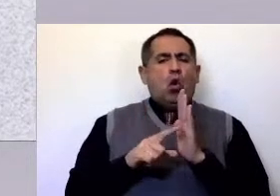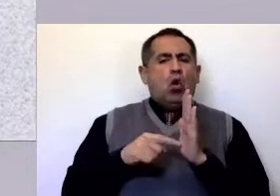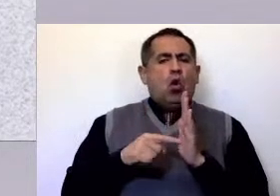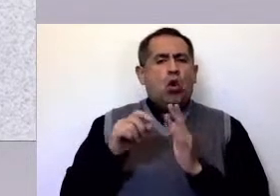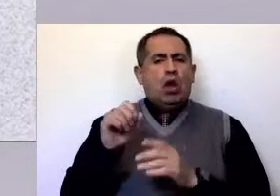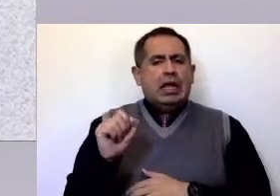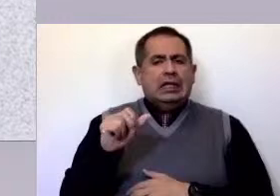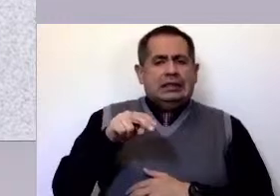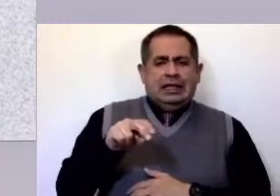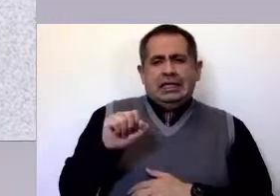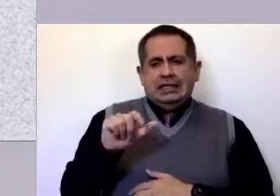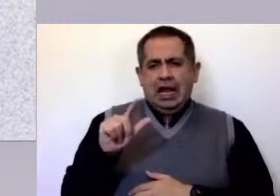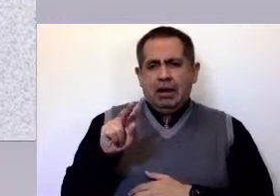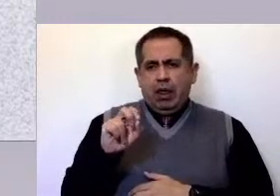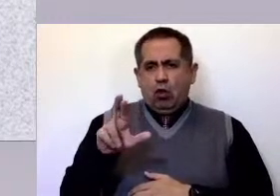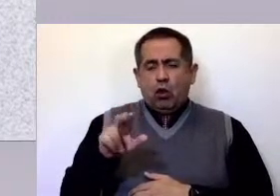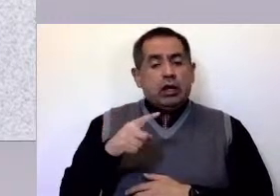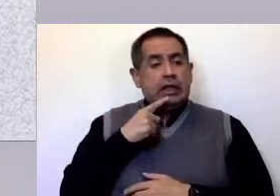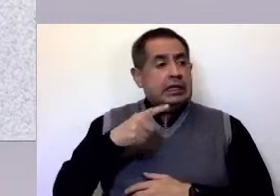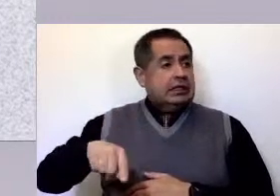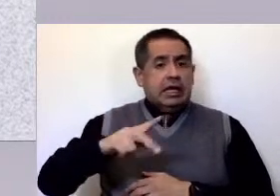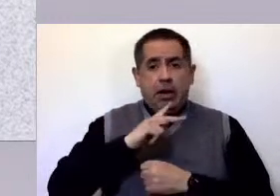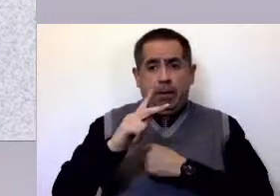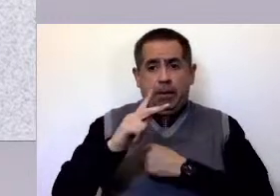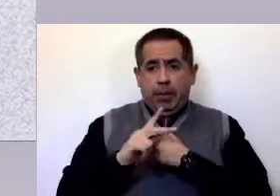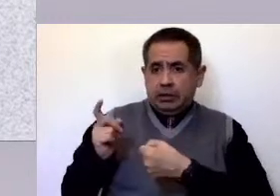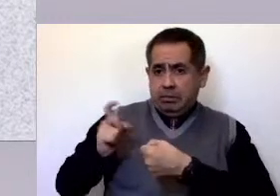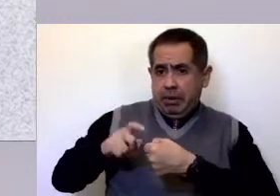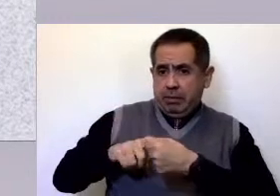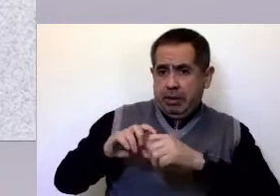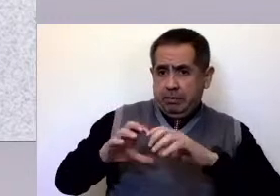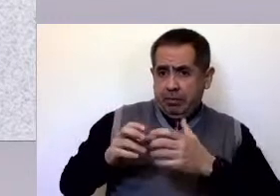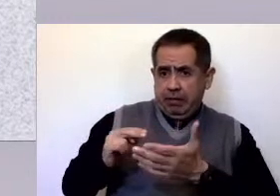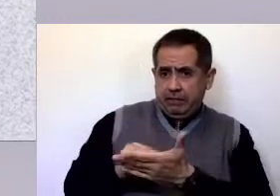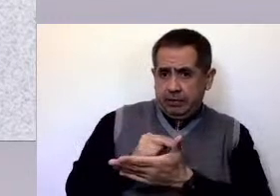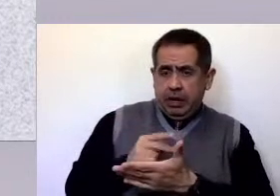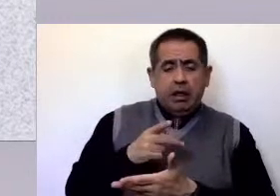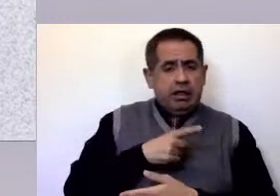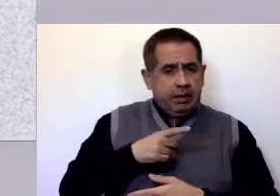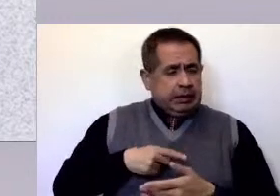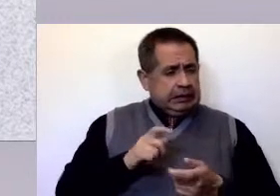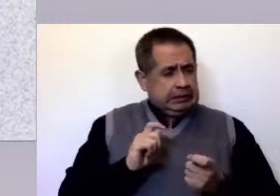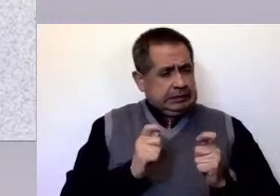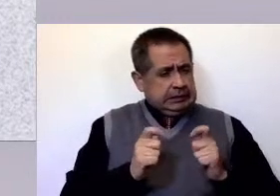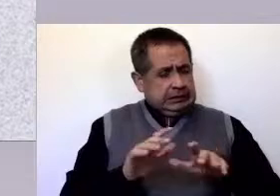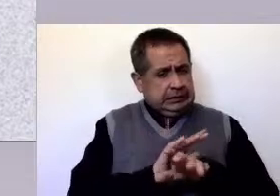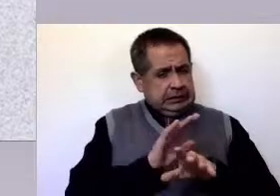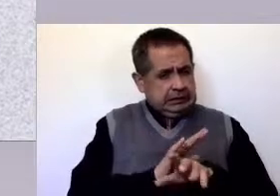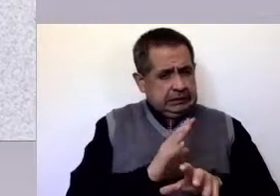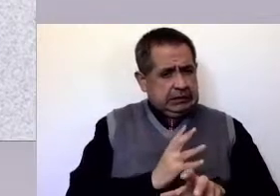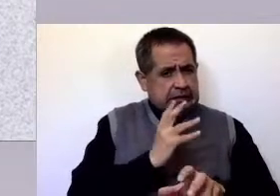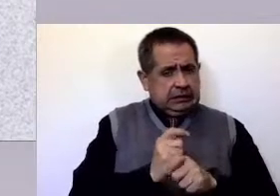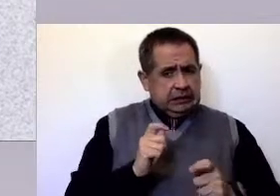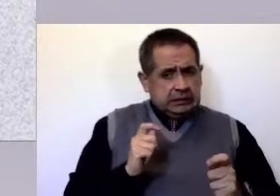obligación a cargo de los estados parte de adoptar las medidas necesarias para el máximo de los recursos disponibles y tomando en cuenta